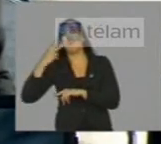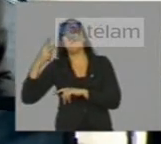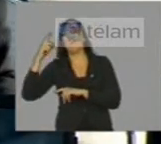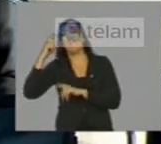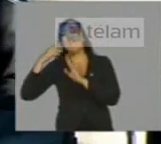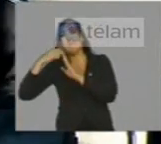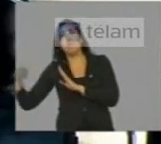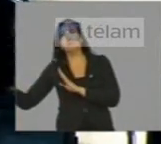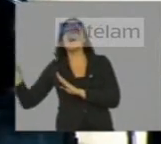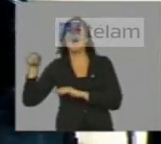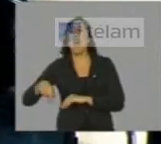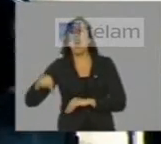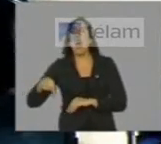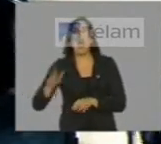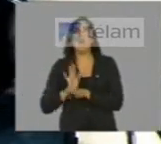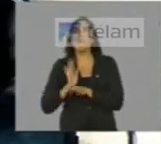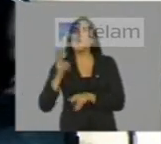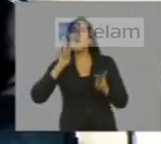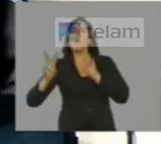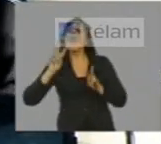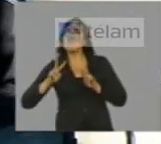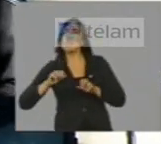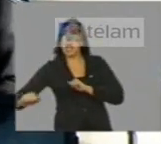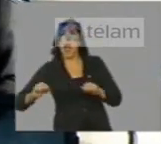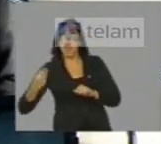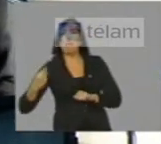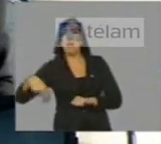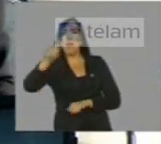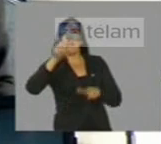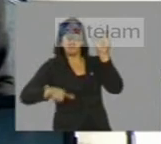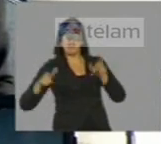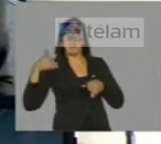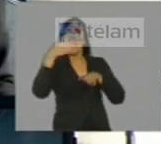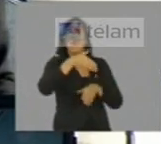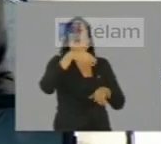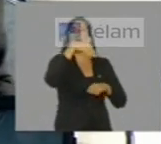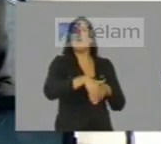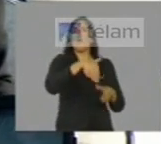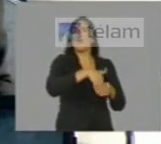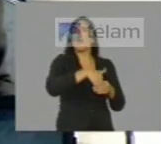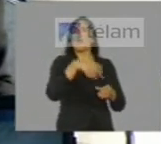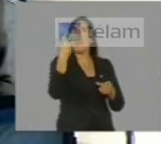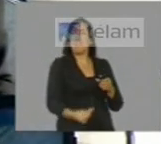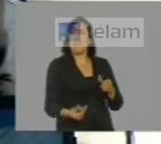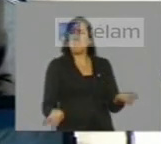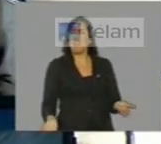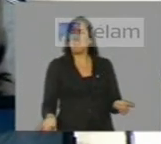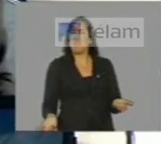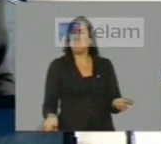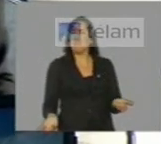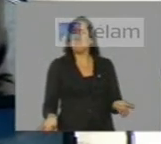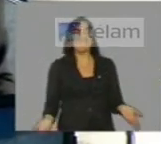estén impidiendo a los argentinos votar. Por eso digo que más temprano que tarde